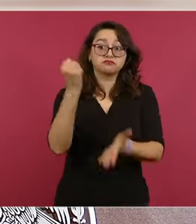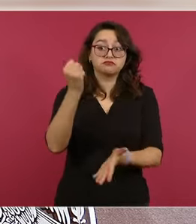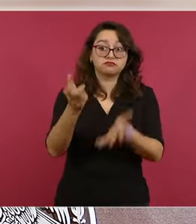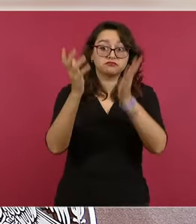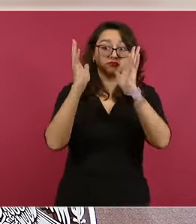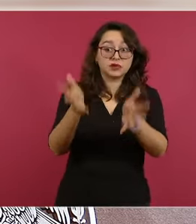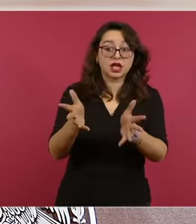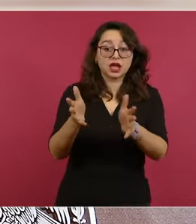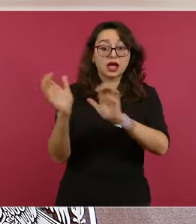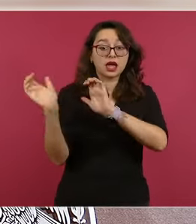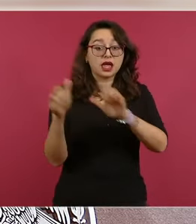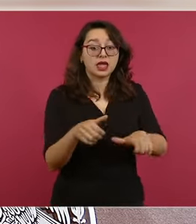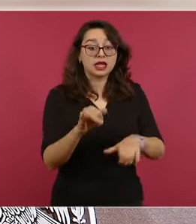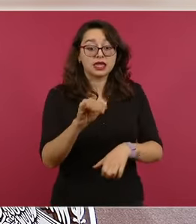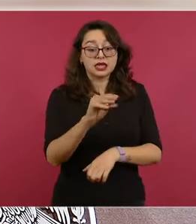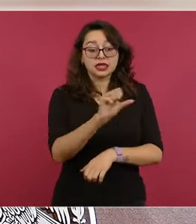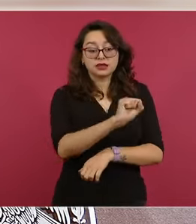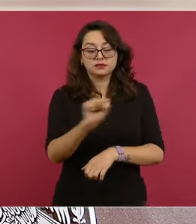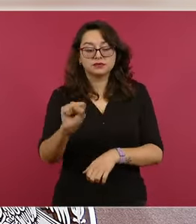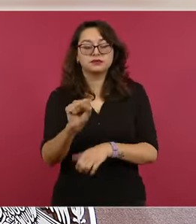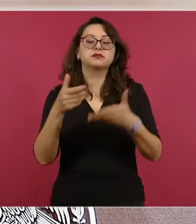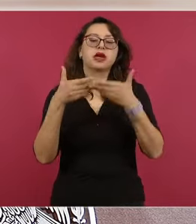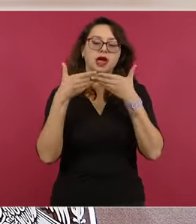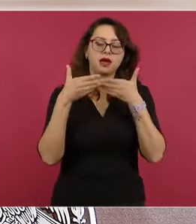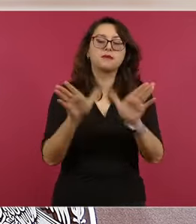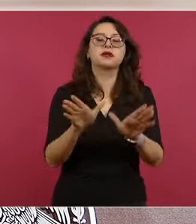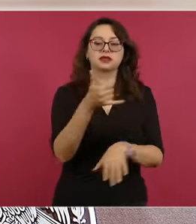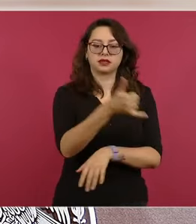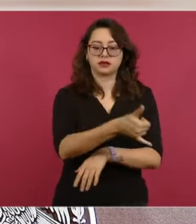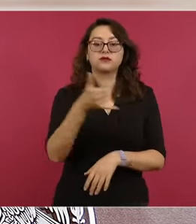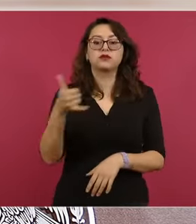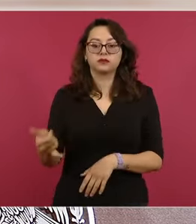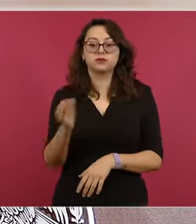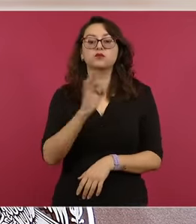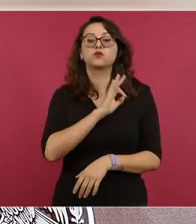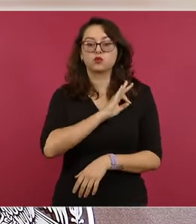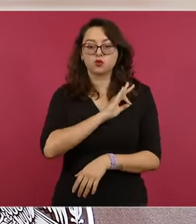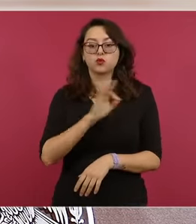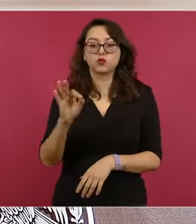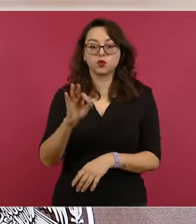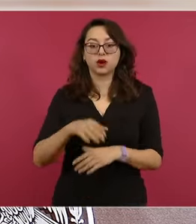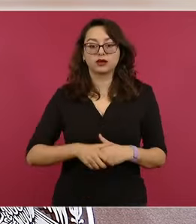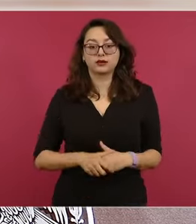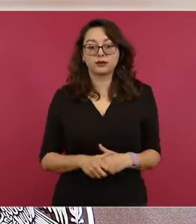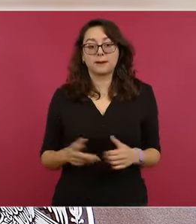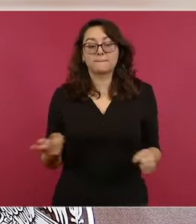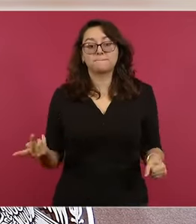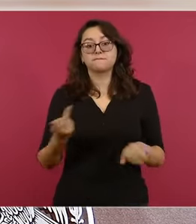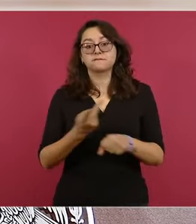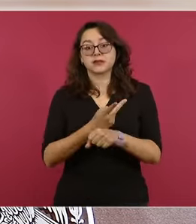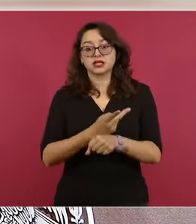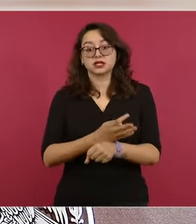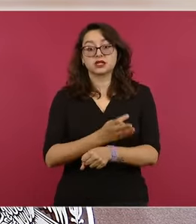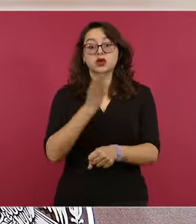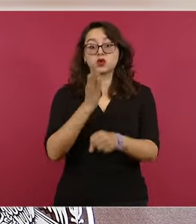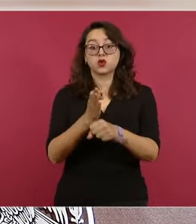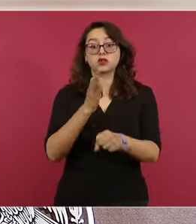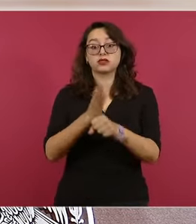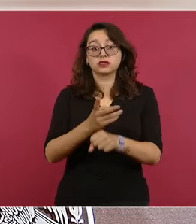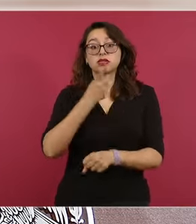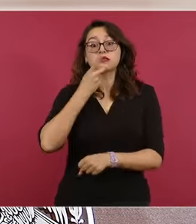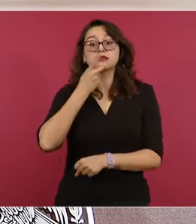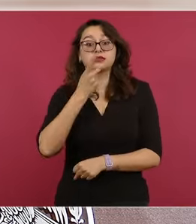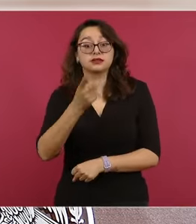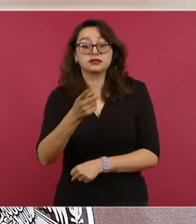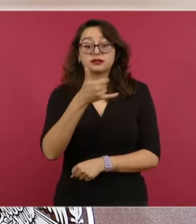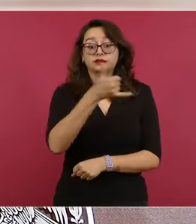La restricción que hay actualmente en la ley del Instituto es que la apertura de la cuenta solo se hace a través de un patrón, que eso no